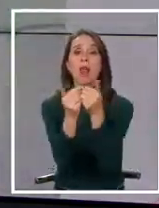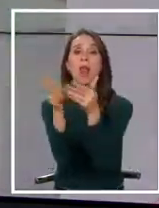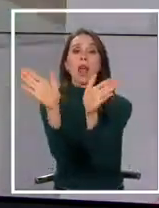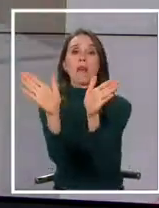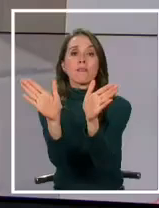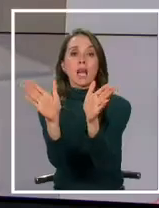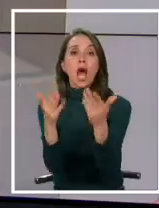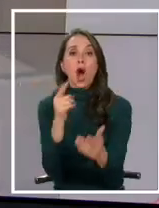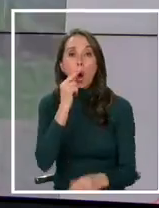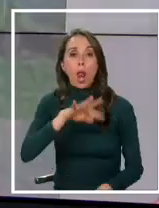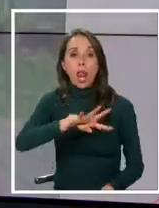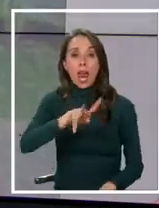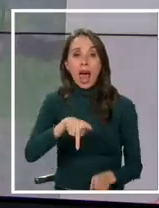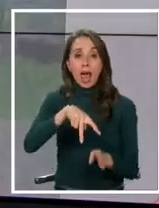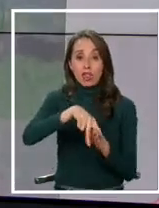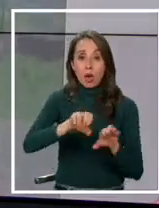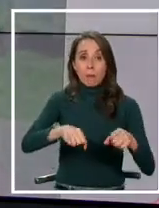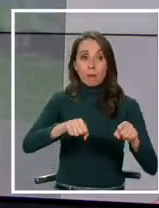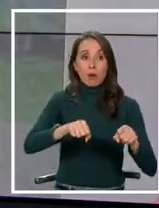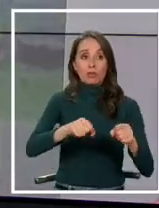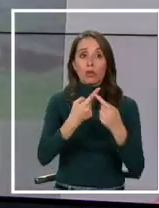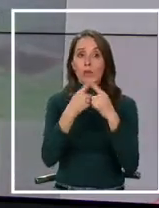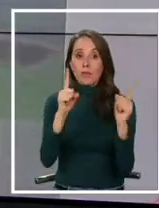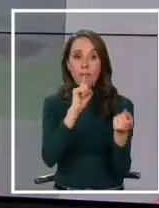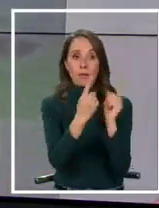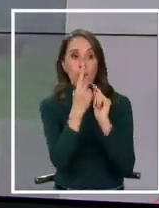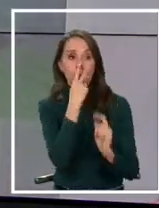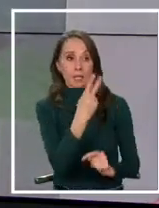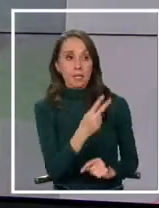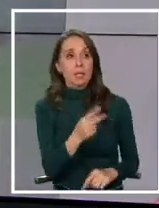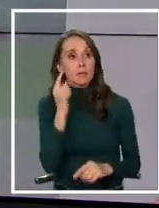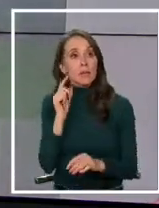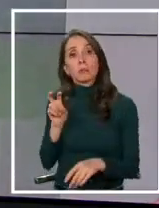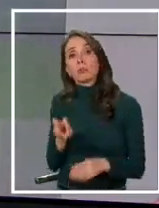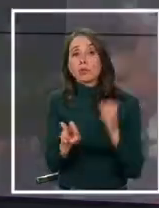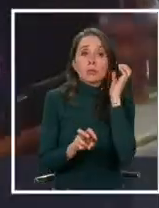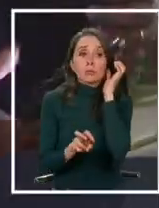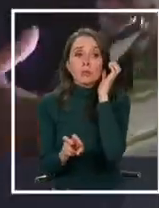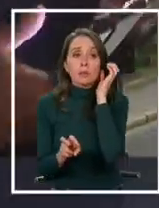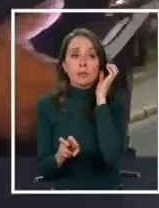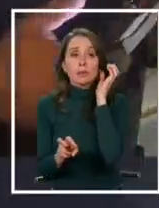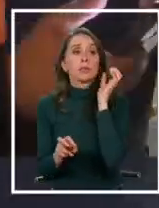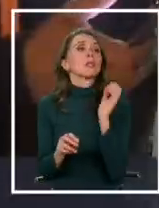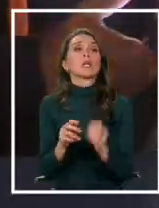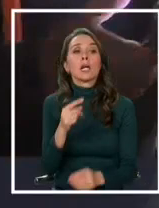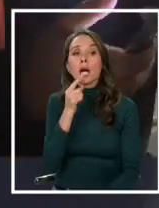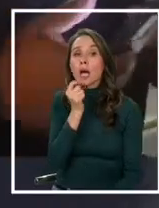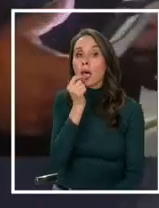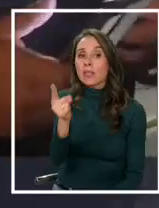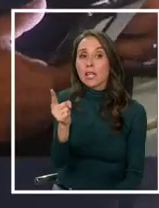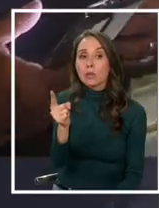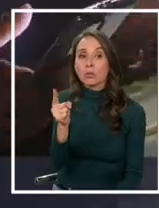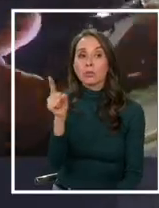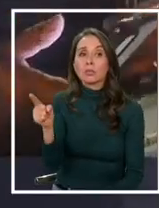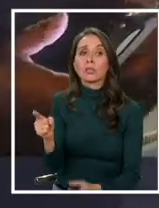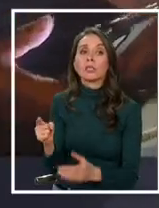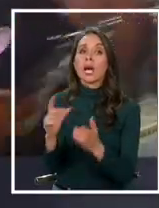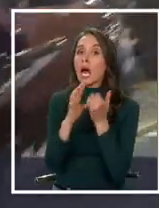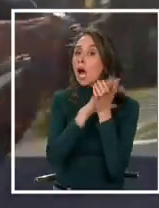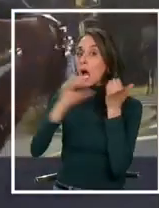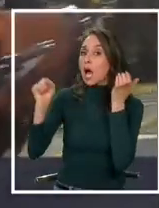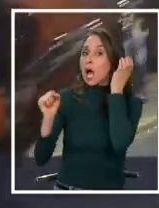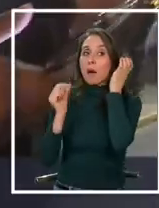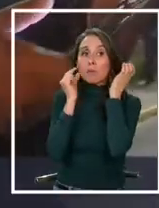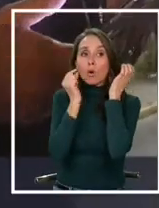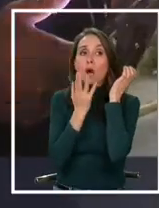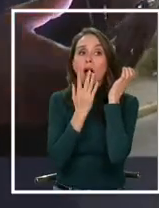oportunidad pero ahora El ladrón tuvo un desenlace muy diferente mire te gustaría hacer denuncia por tratar de lanzazo y aparte